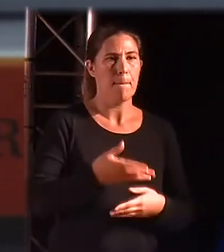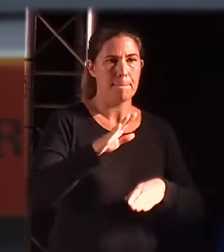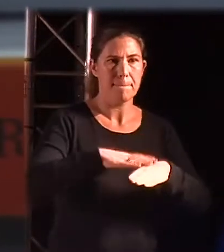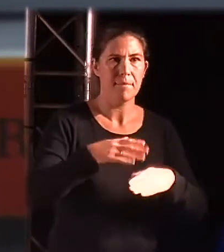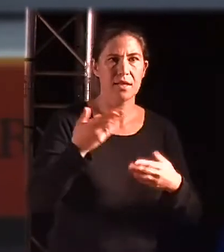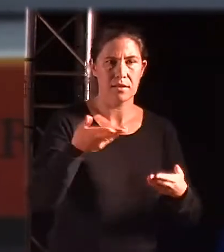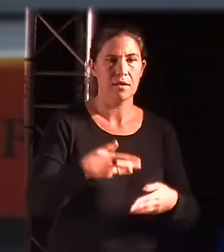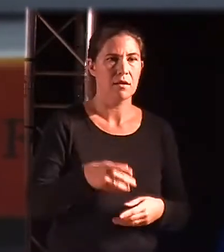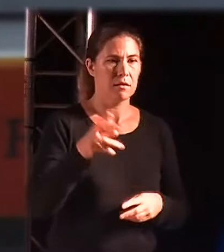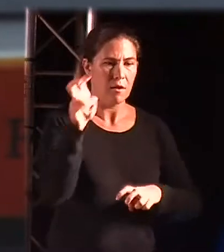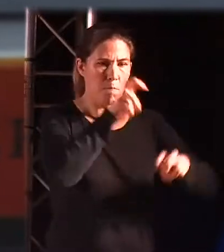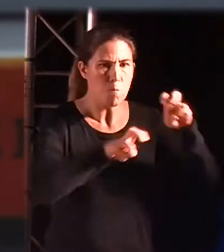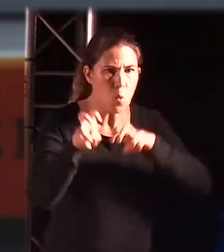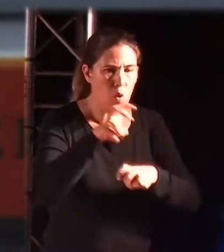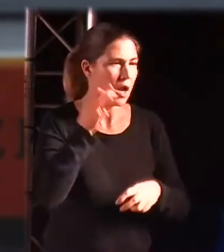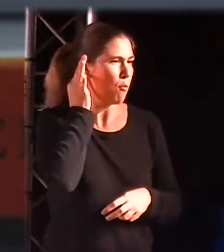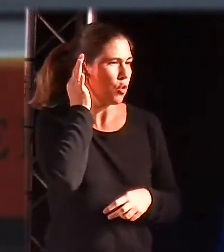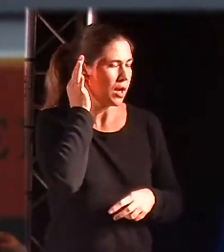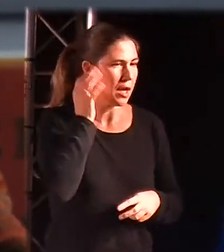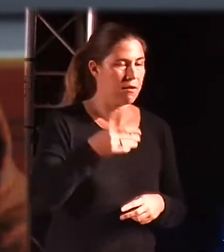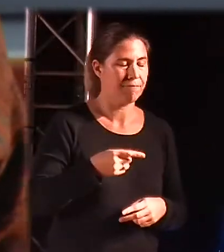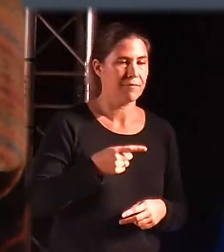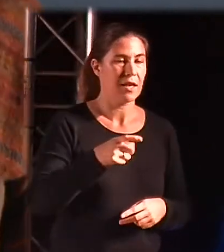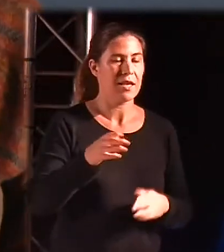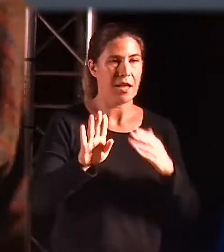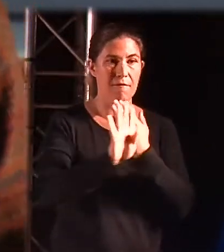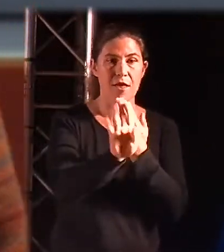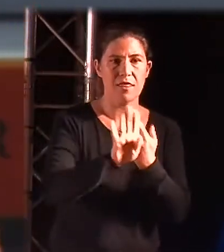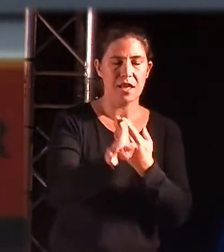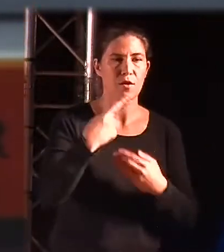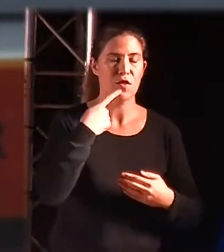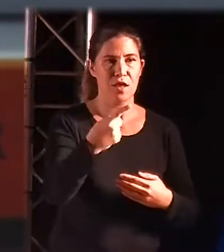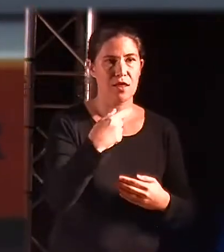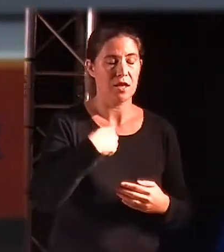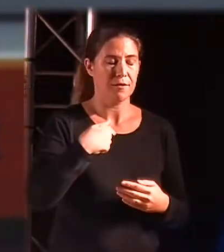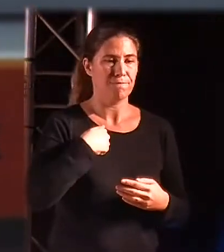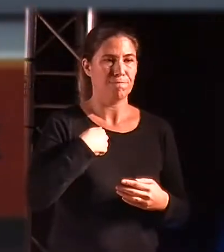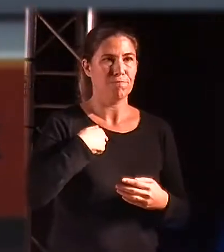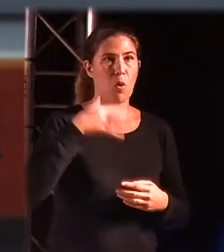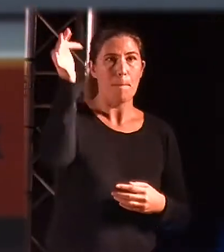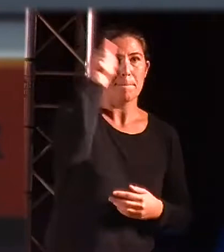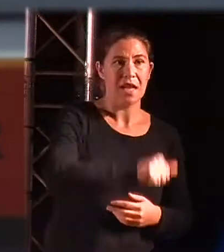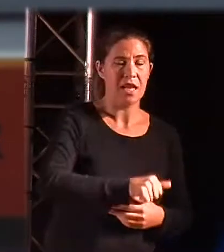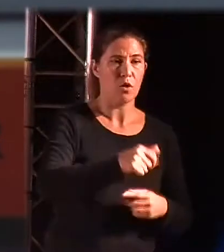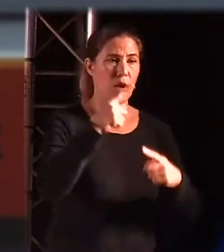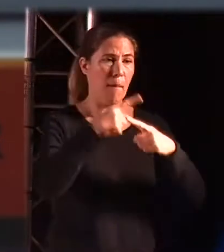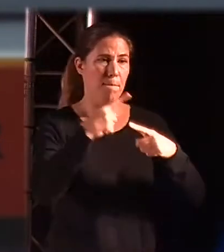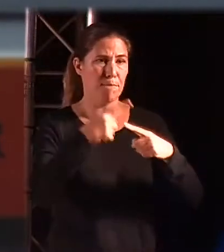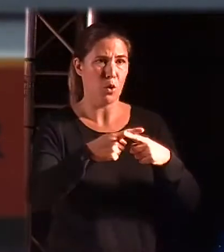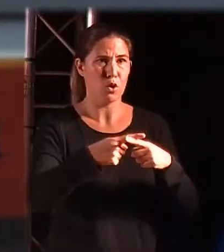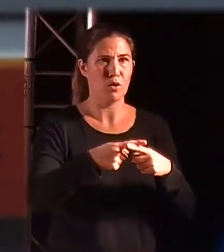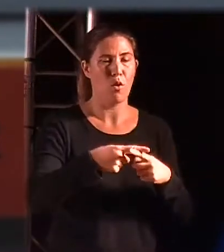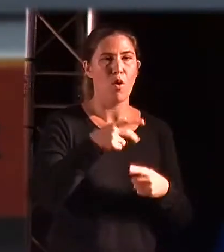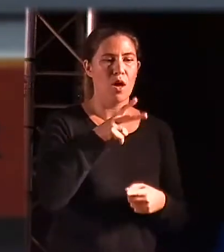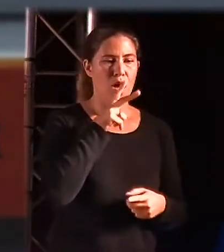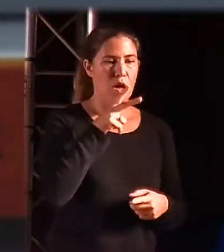hay ninguna mujer, registran la casa y al final el vecino reconoce que estaba viendo una peli porno en húngaro y que el